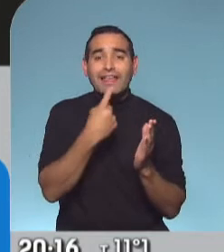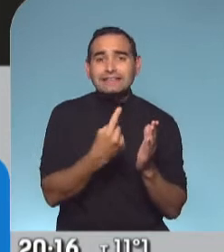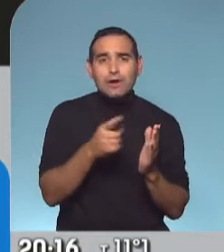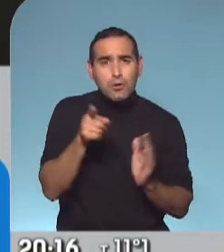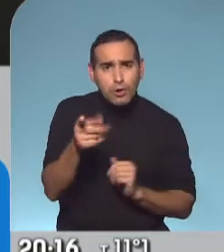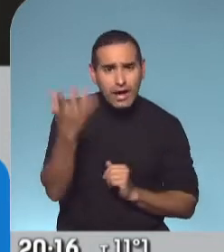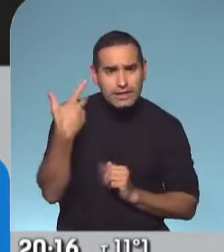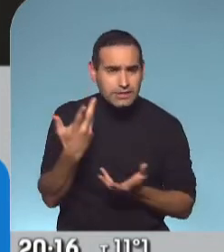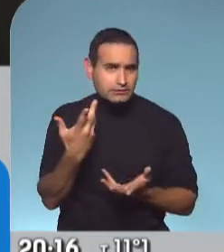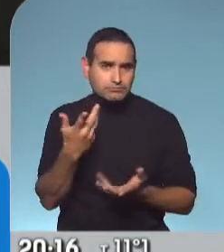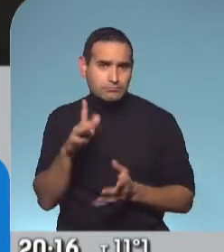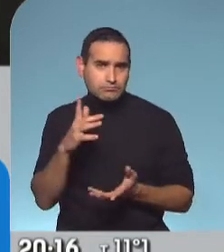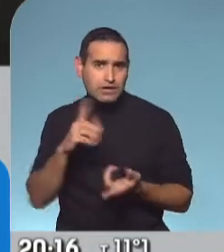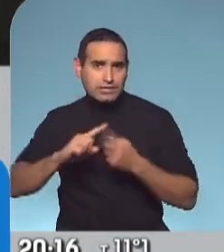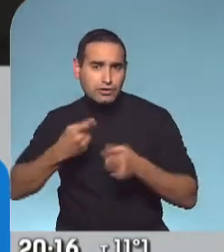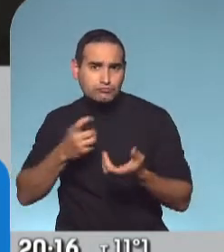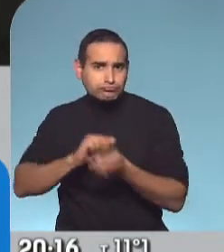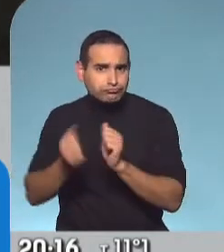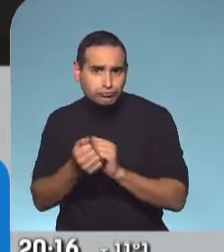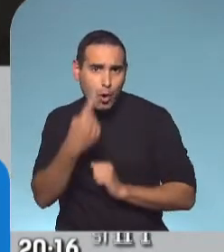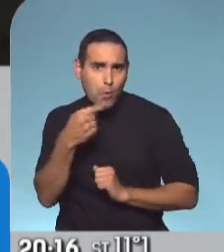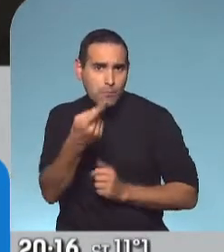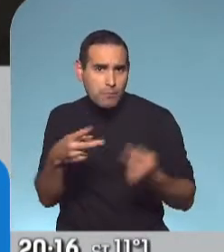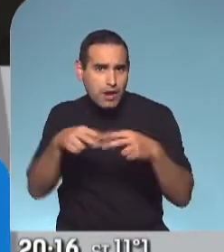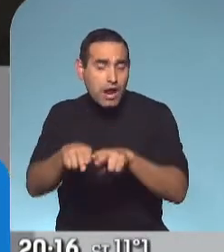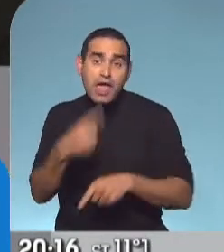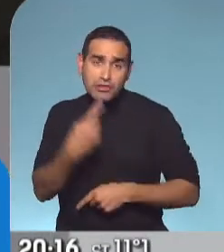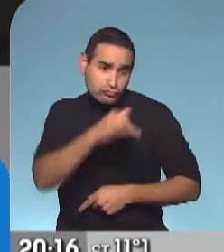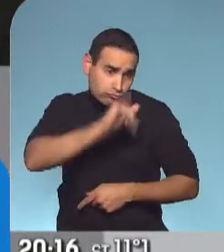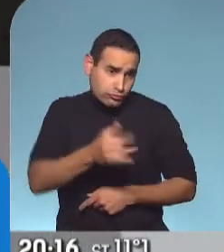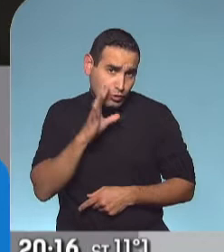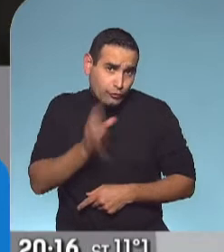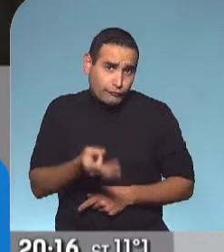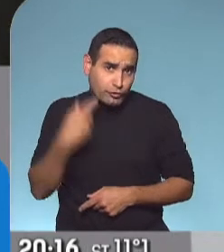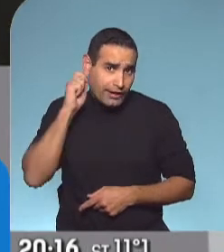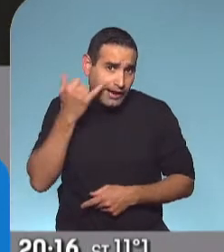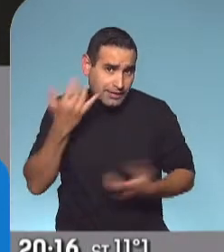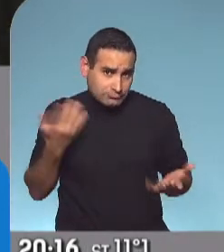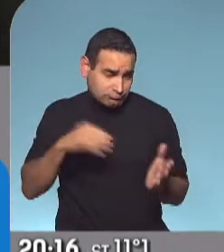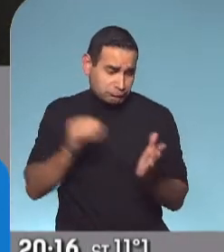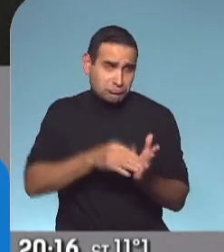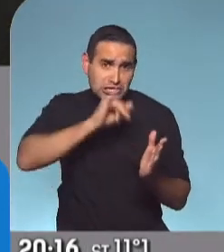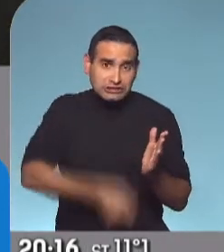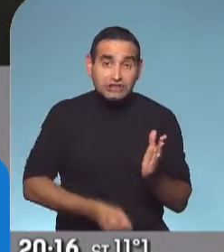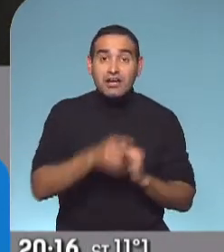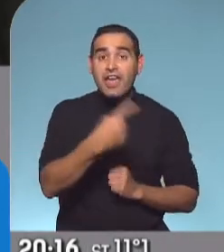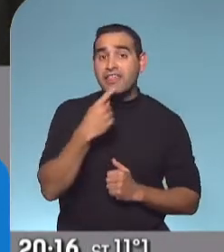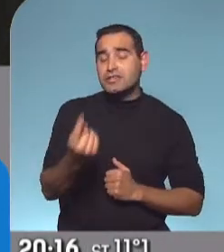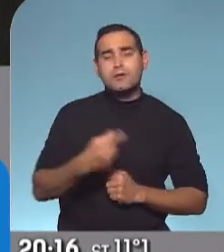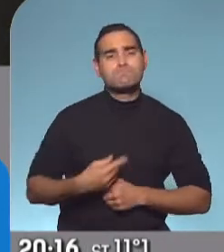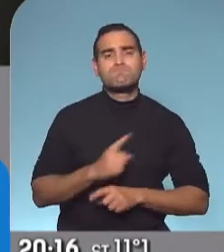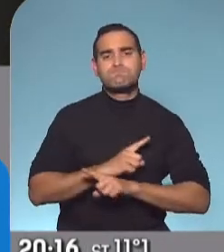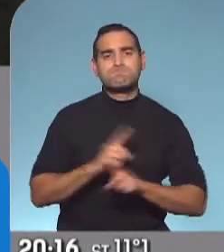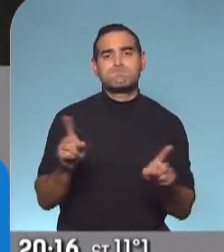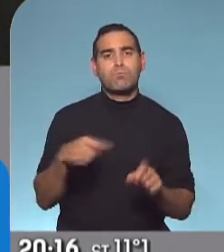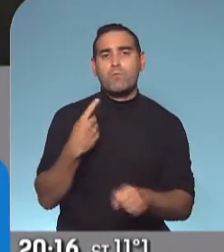tenido relaciones sexuales con otro hombre. Él contestó que sí, por supuesto. Y le dijeron que no